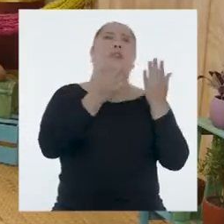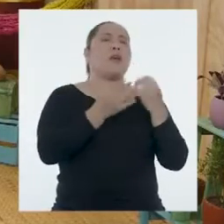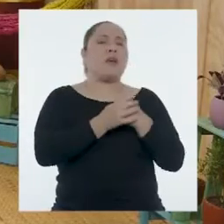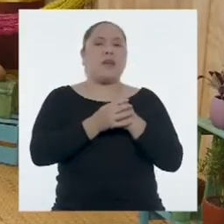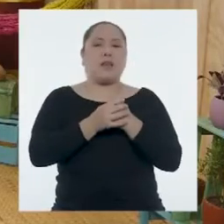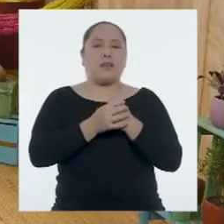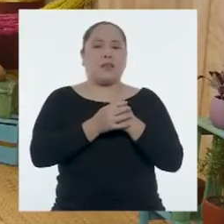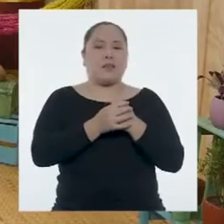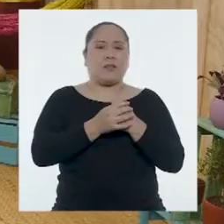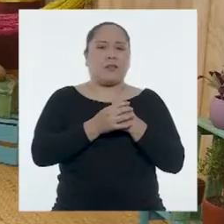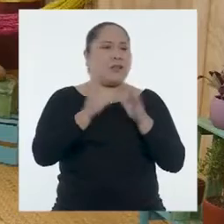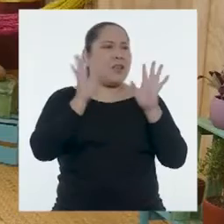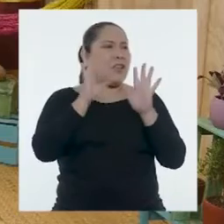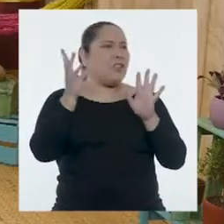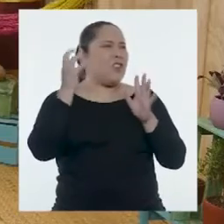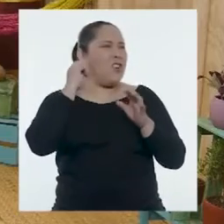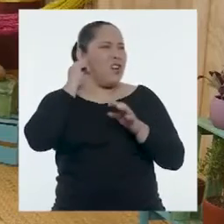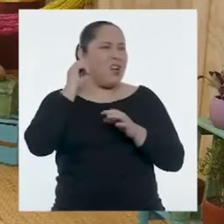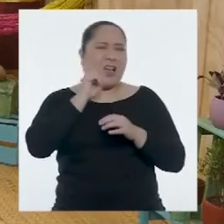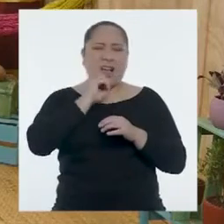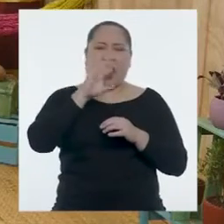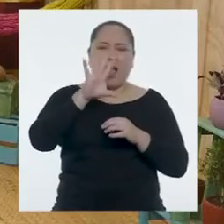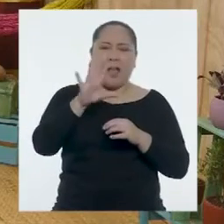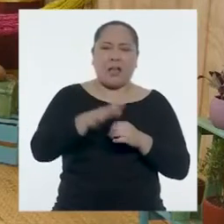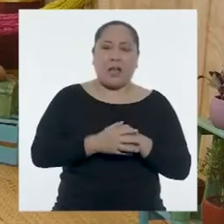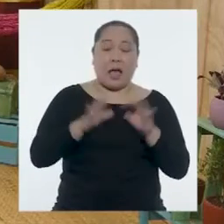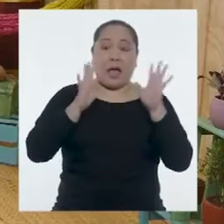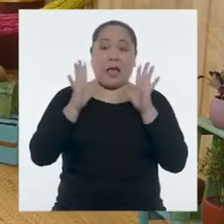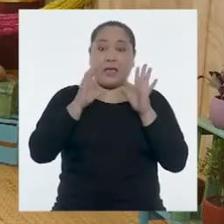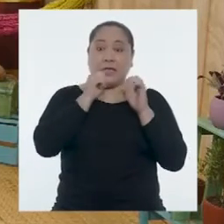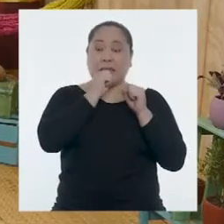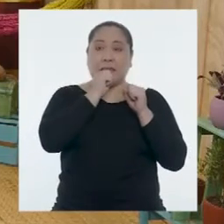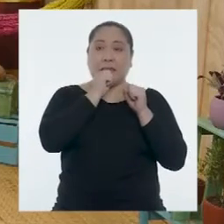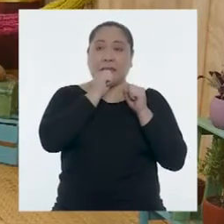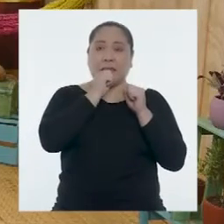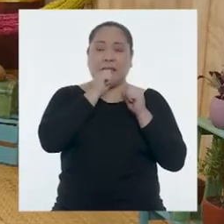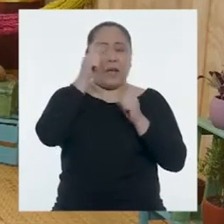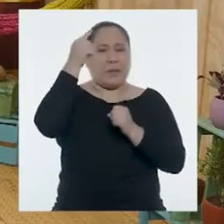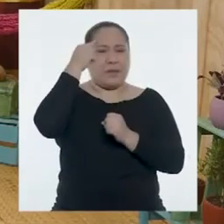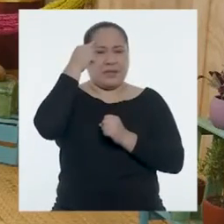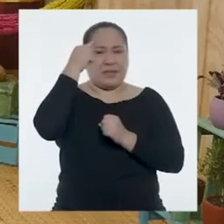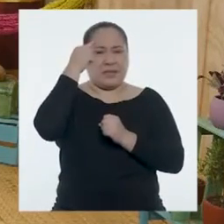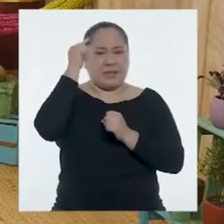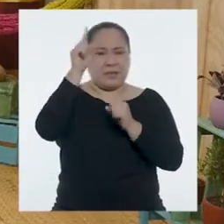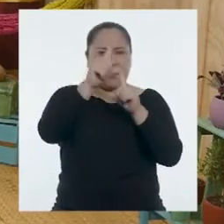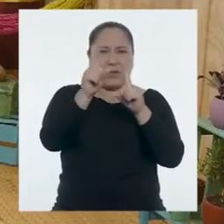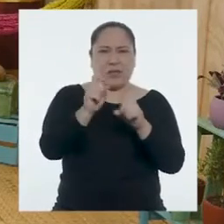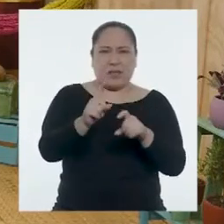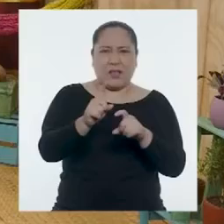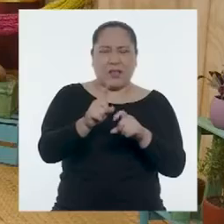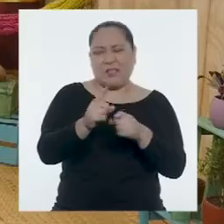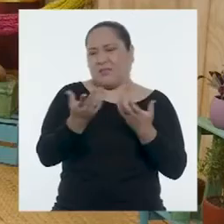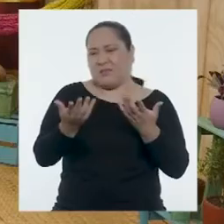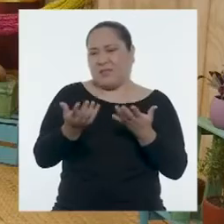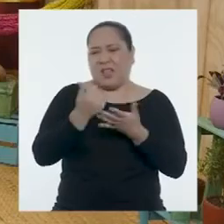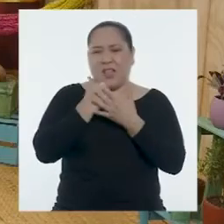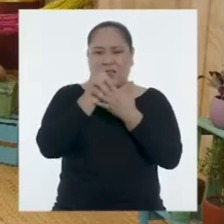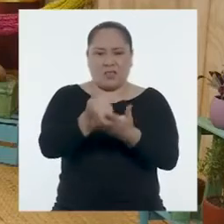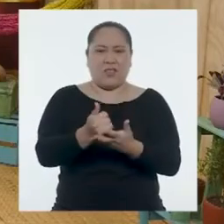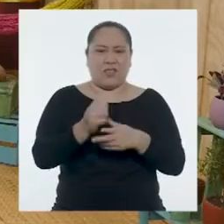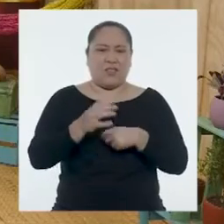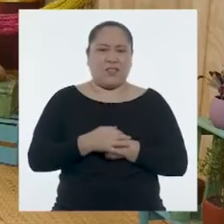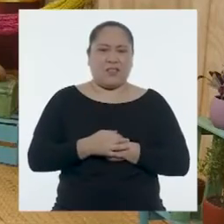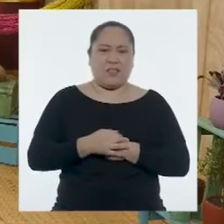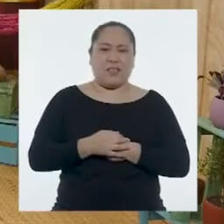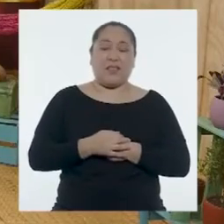¿Comunidad? ¡Que no nos grites! ¡Ay, rayos! Pensé que preguntarles funcionaría.